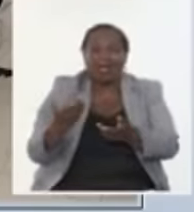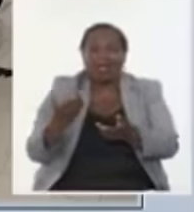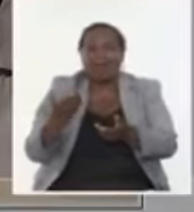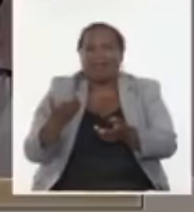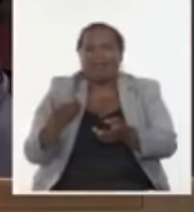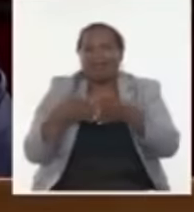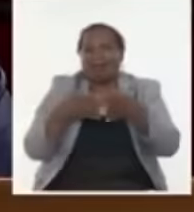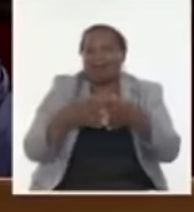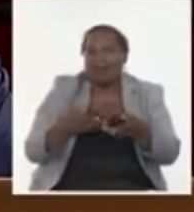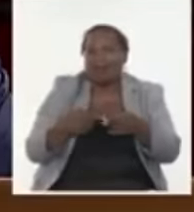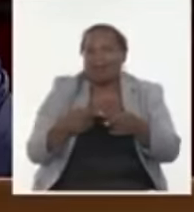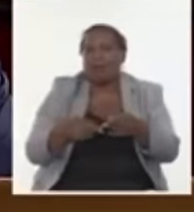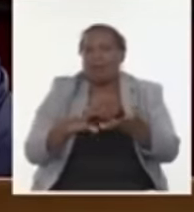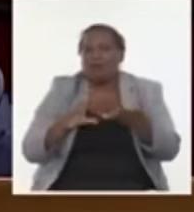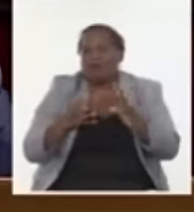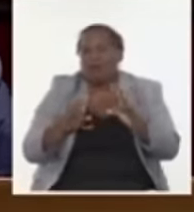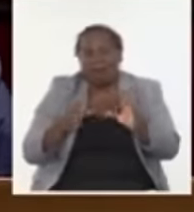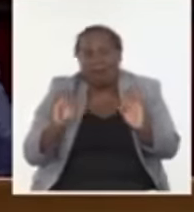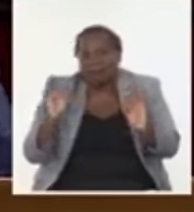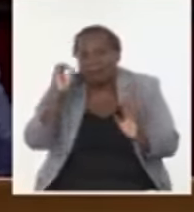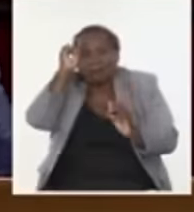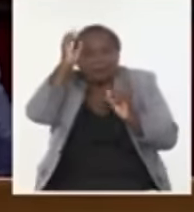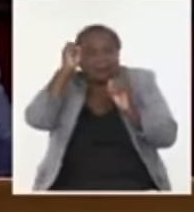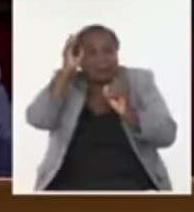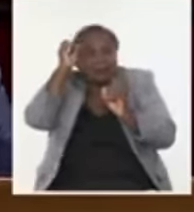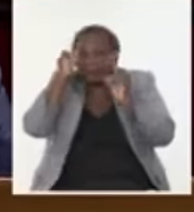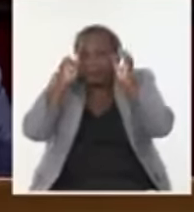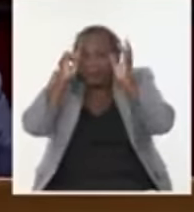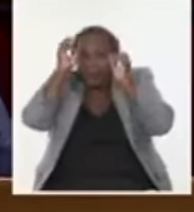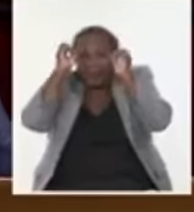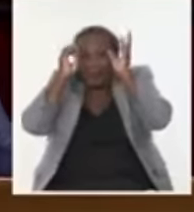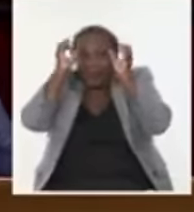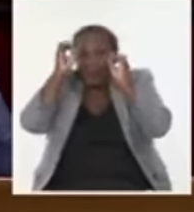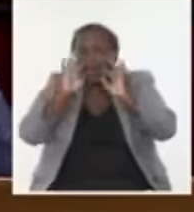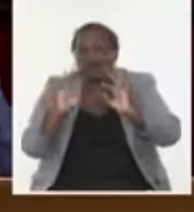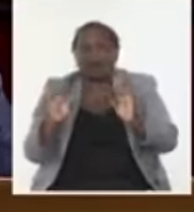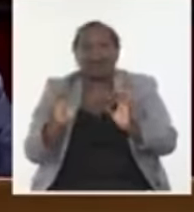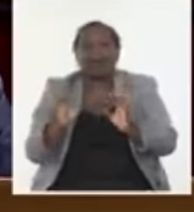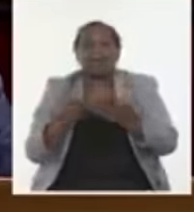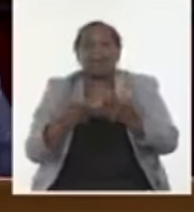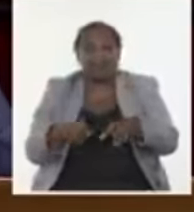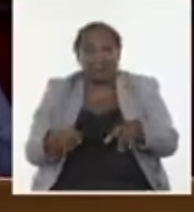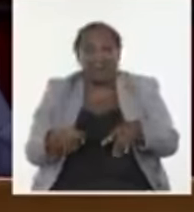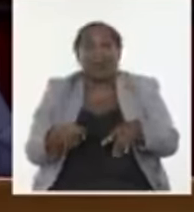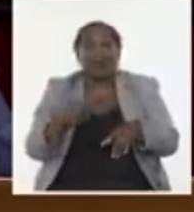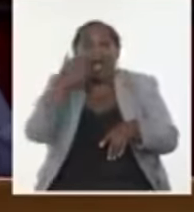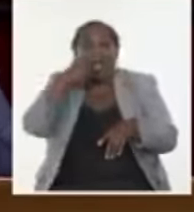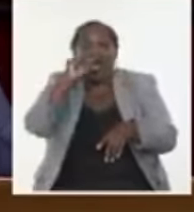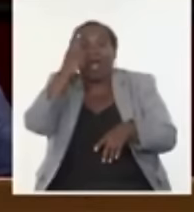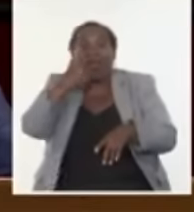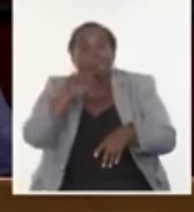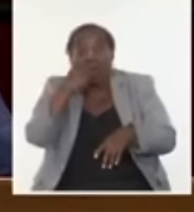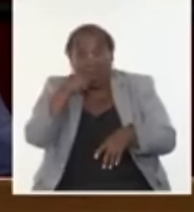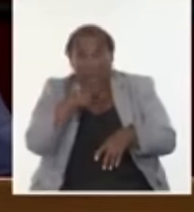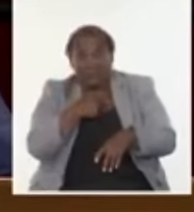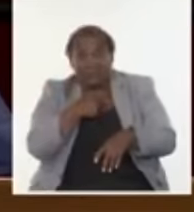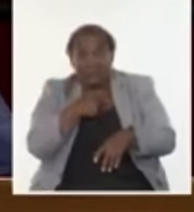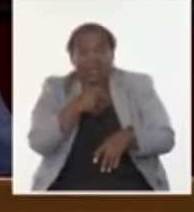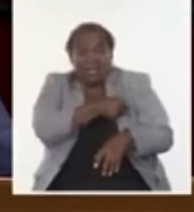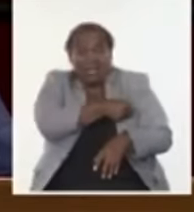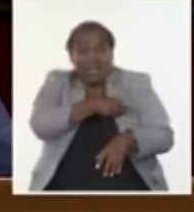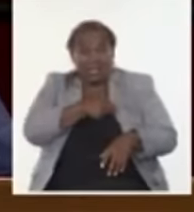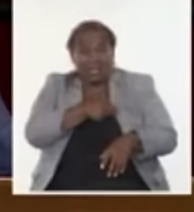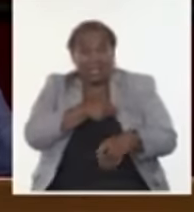maneras enmascaradas más inimaginables. Pero tenemos una aduana y un Ministerio del Interior fuerte que unidos